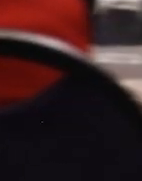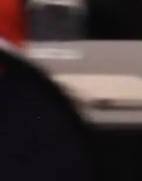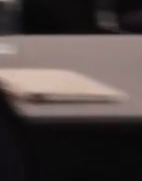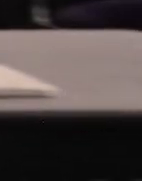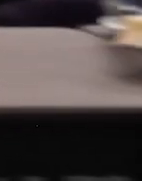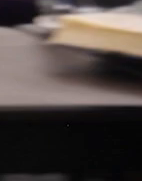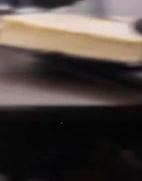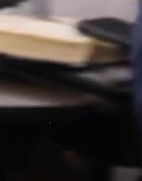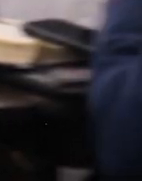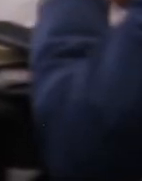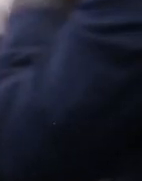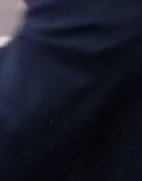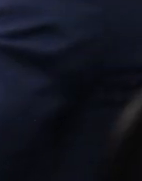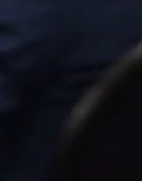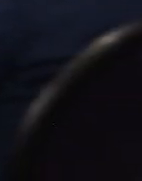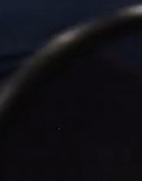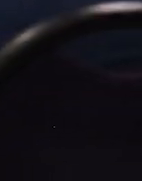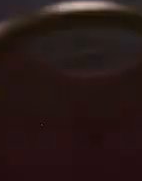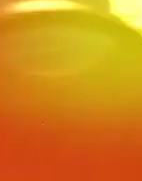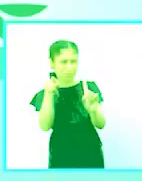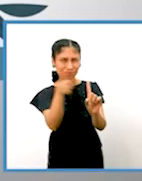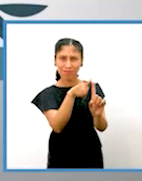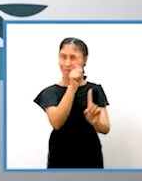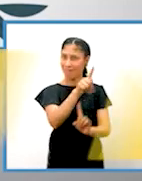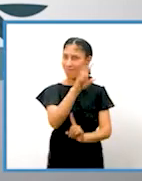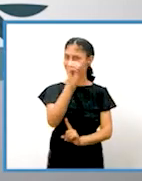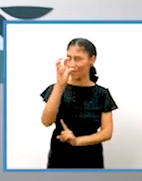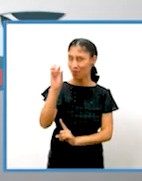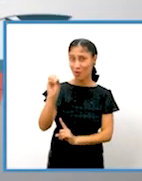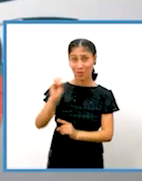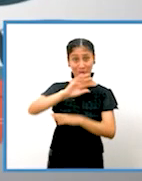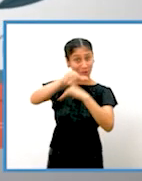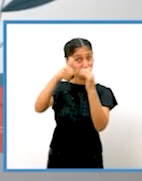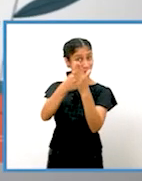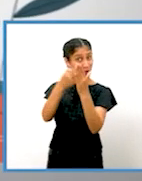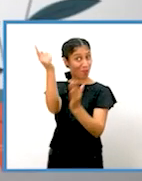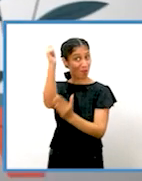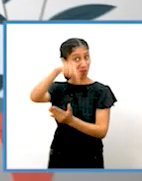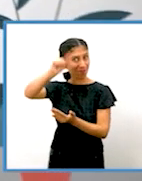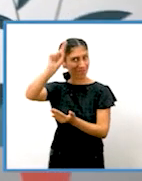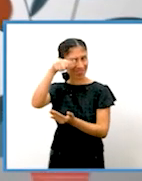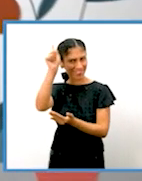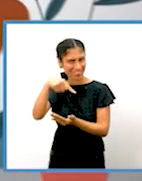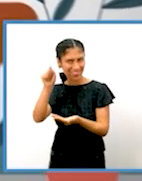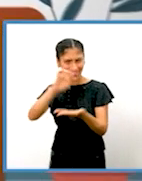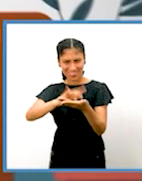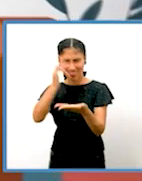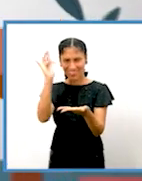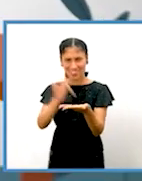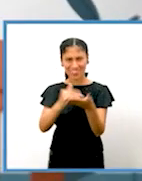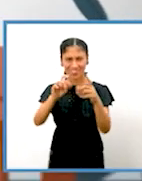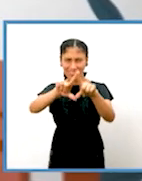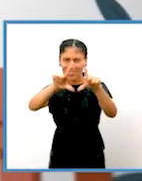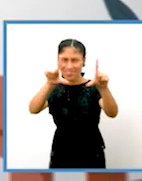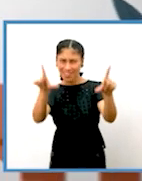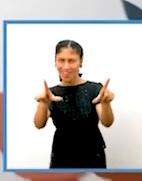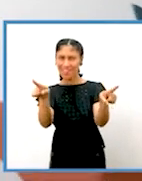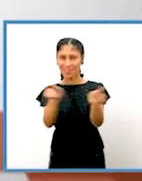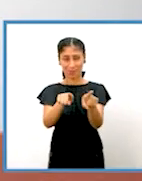y proyecciones para el 2023. En el 2022 consolidamos la transparencia al